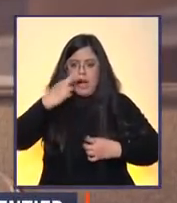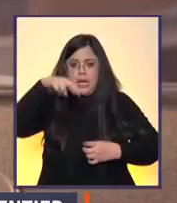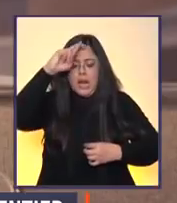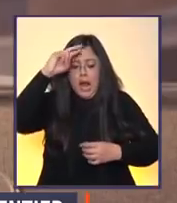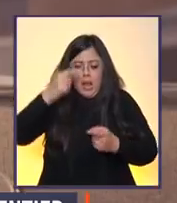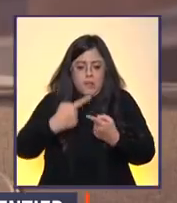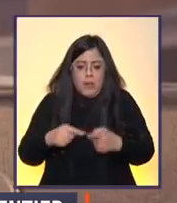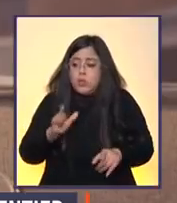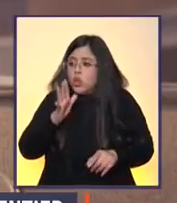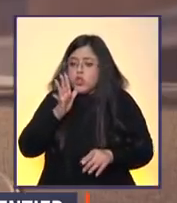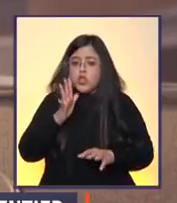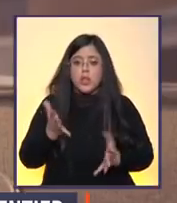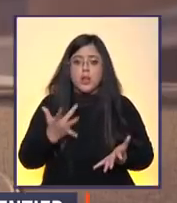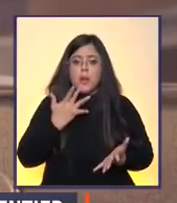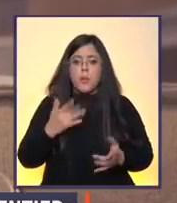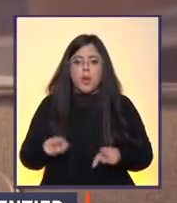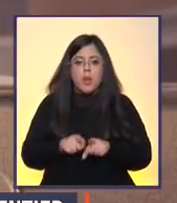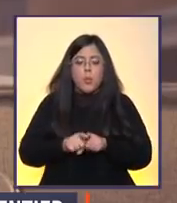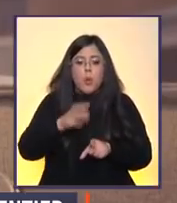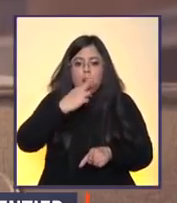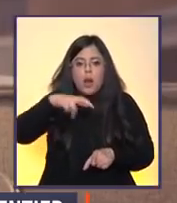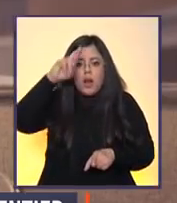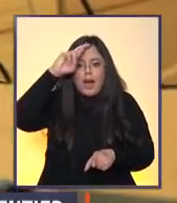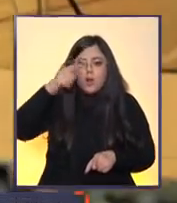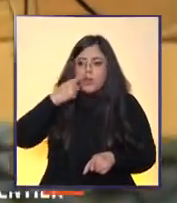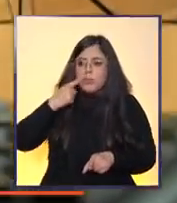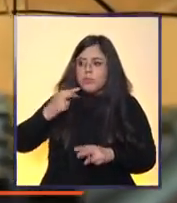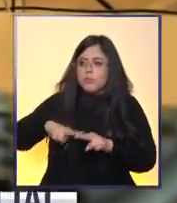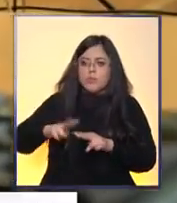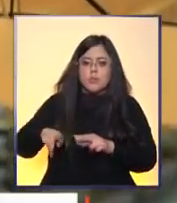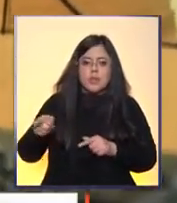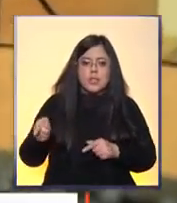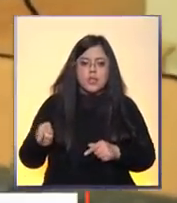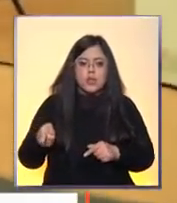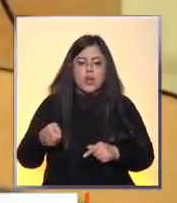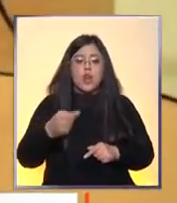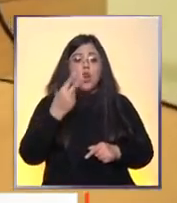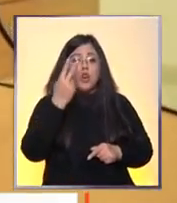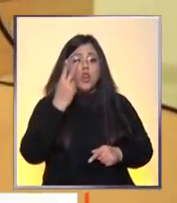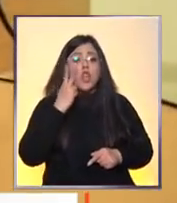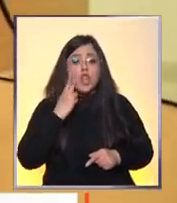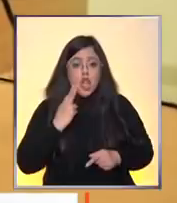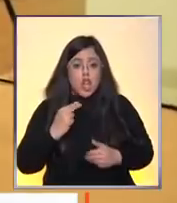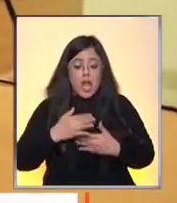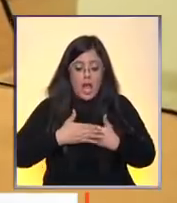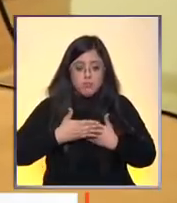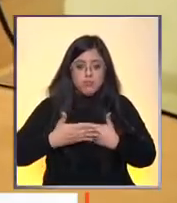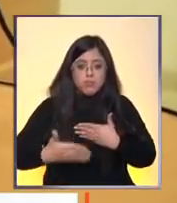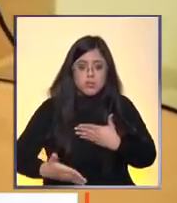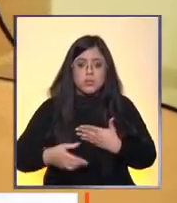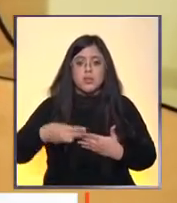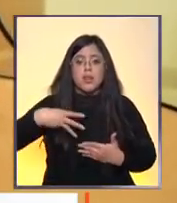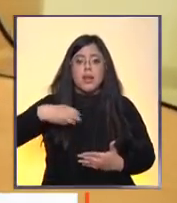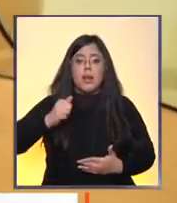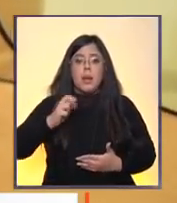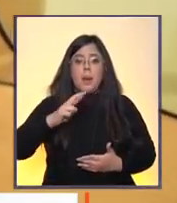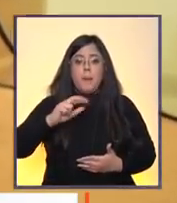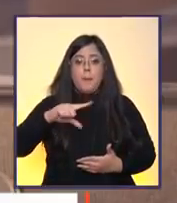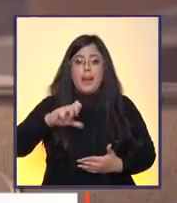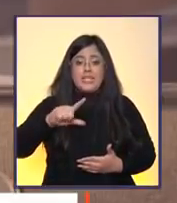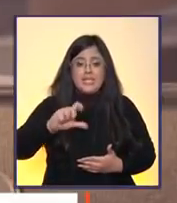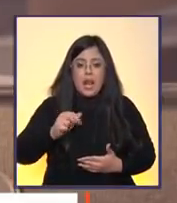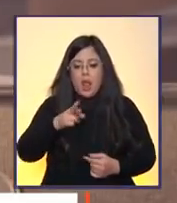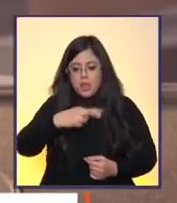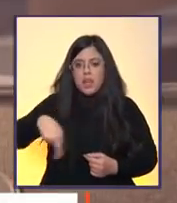había, porque fue muy extraño lo que él hizo. Pasaron solo 2 días y Marcela volvió a ser acosada. Y el